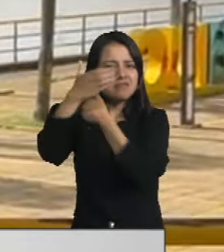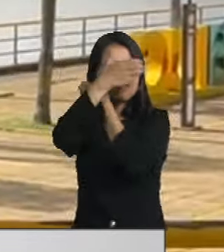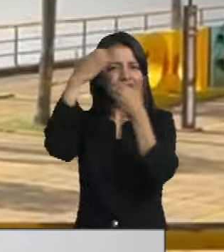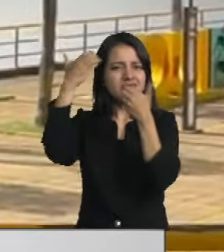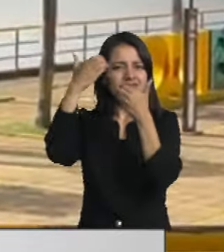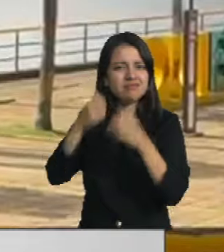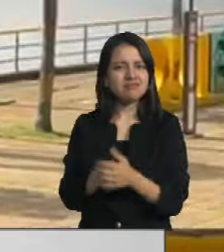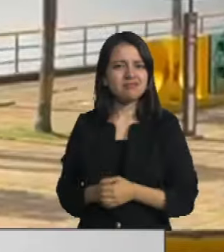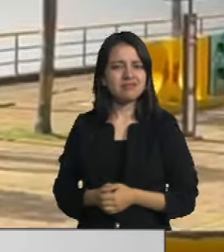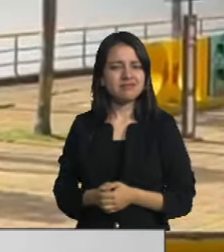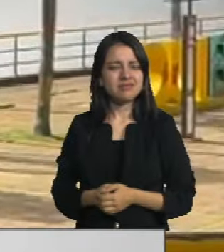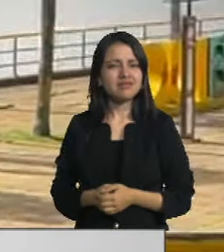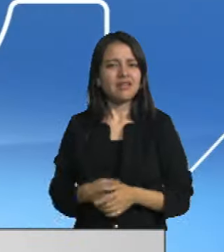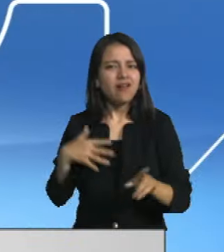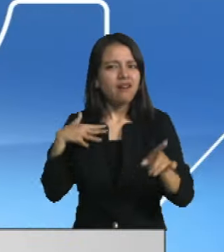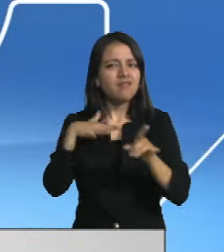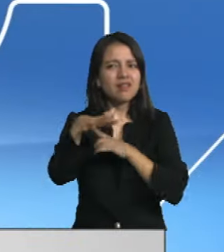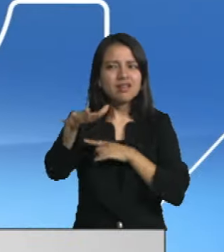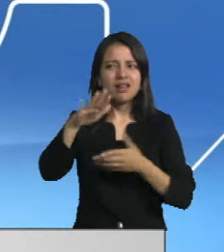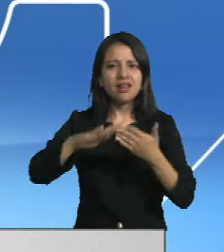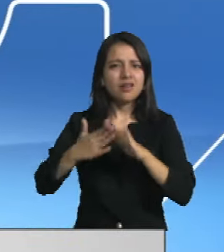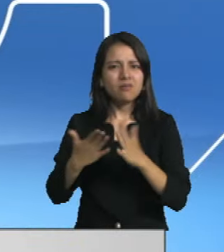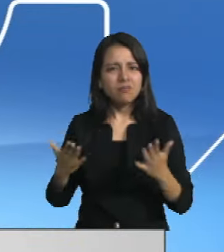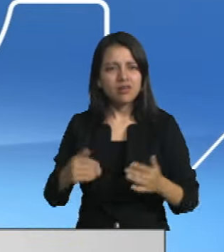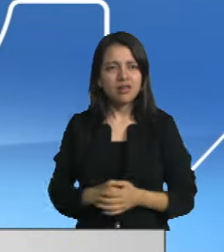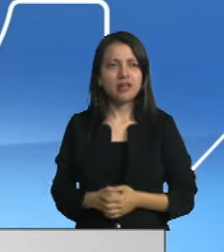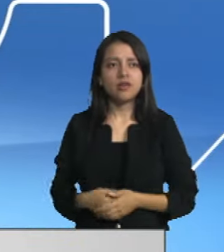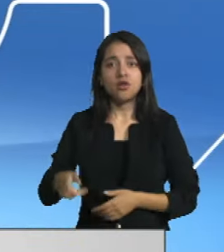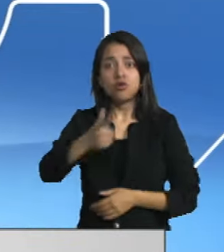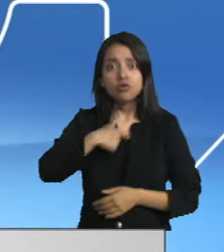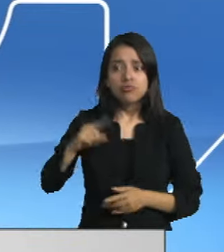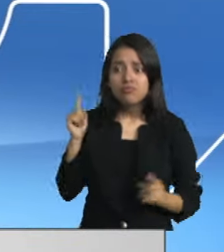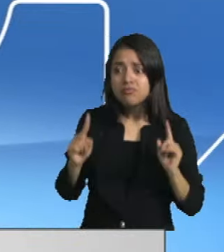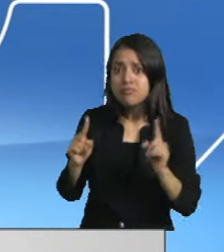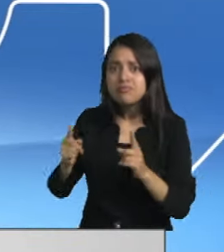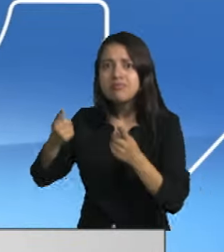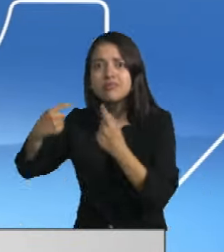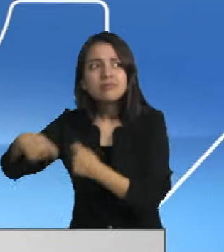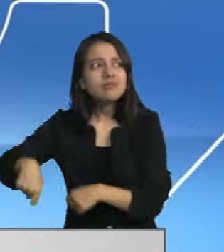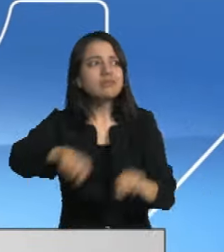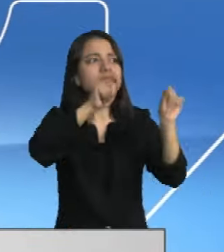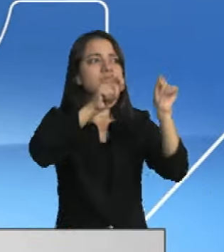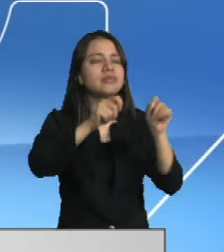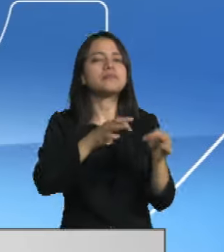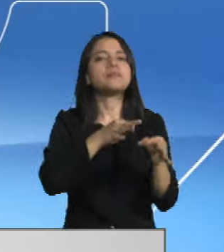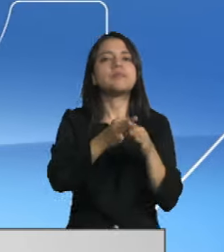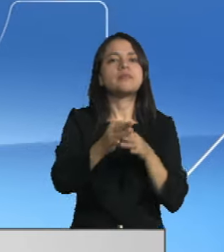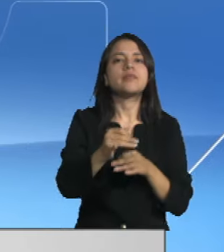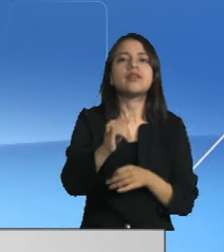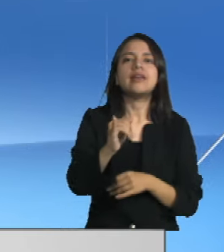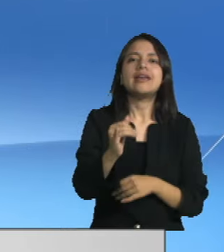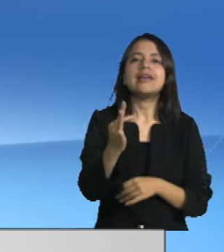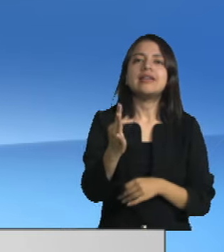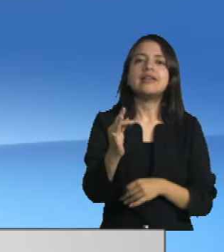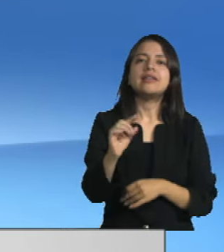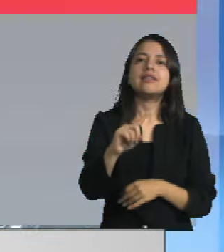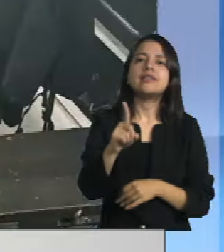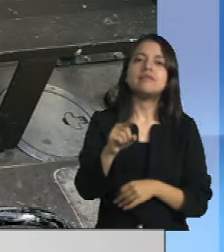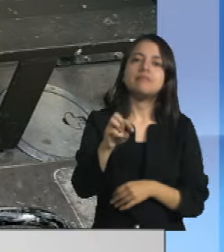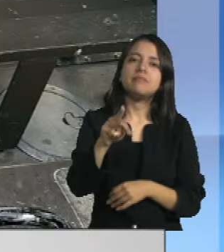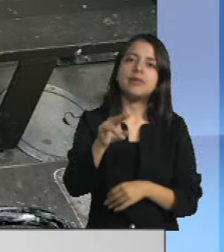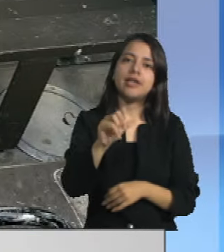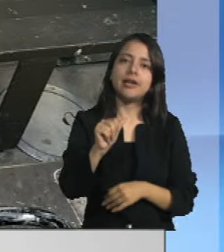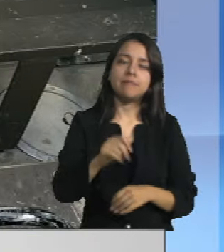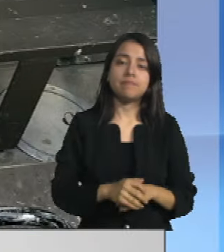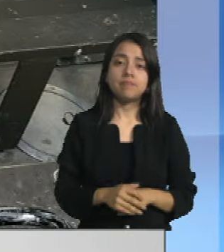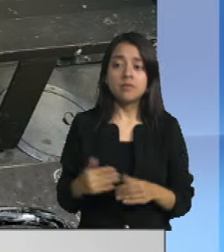estabilizaron al menor hasta el momento de su traslado al municipio de Itzmina. En lo corrido del 2024 se han reportado